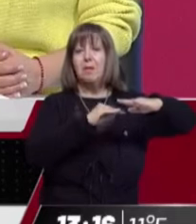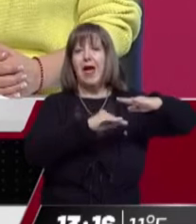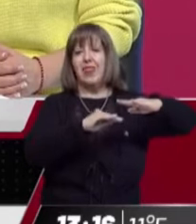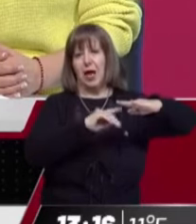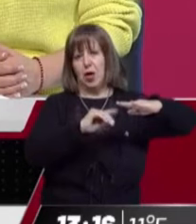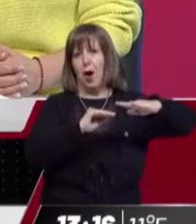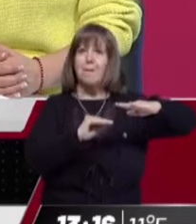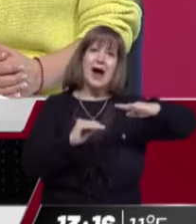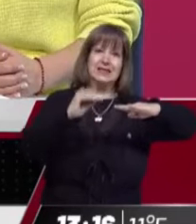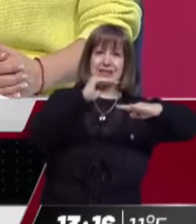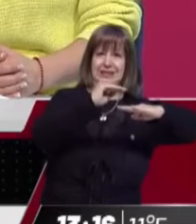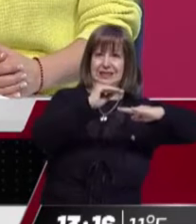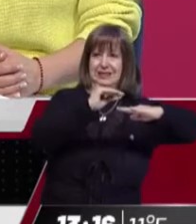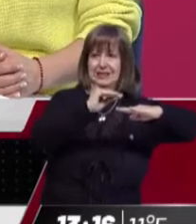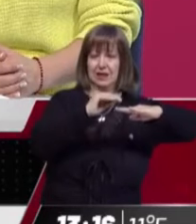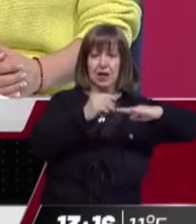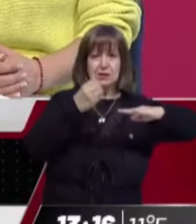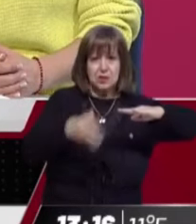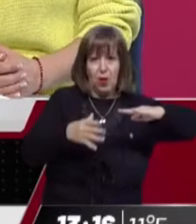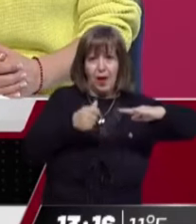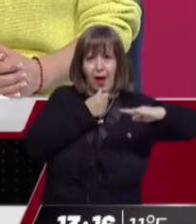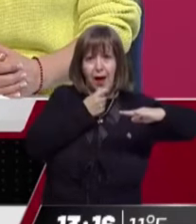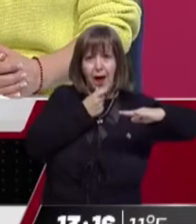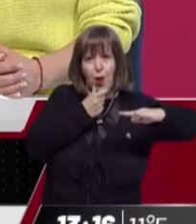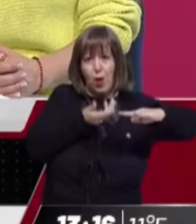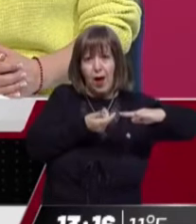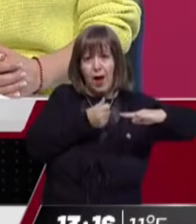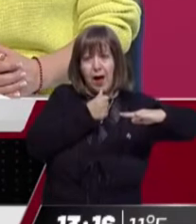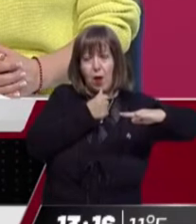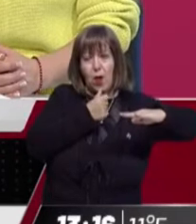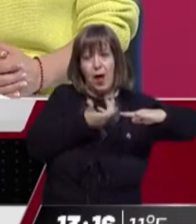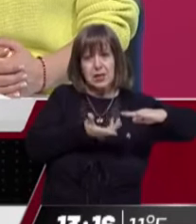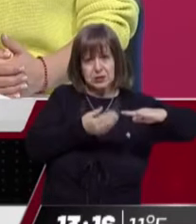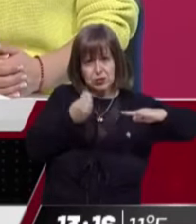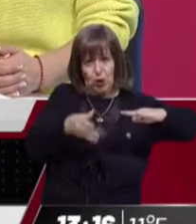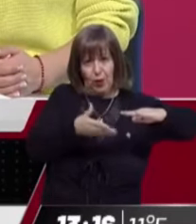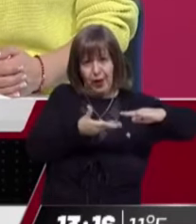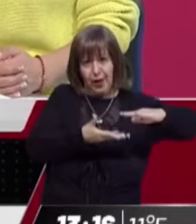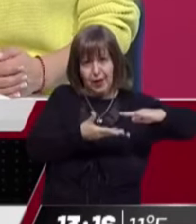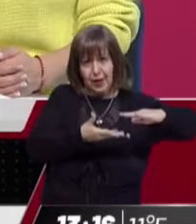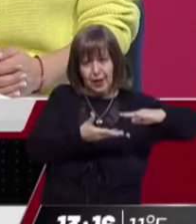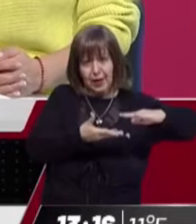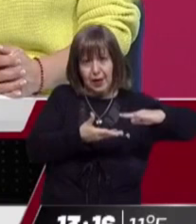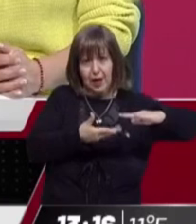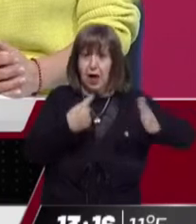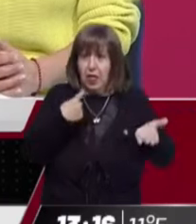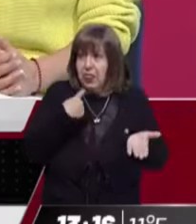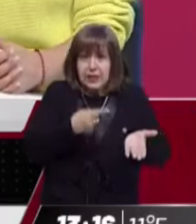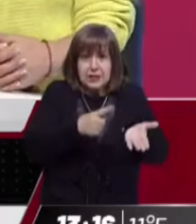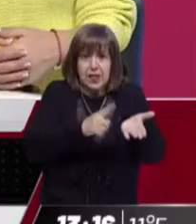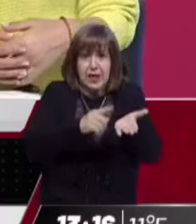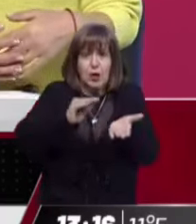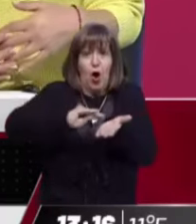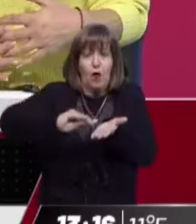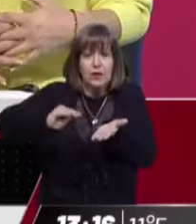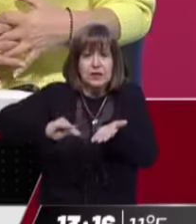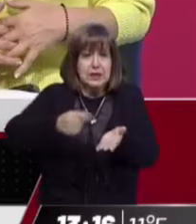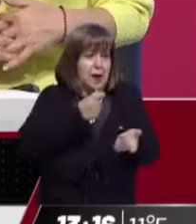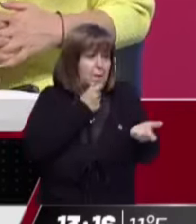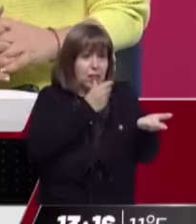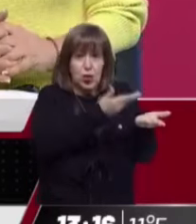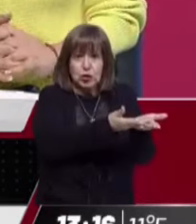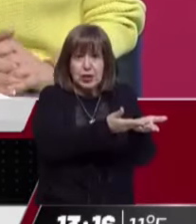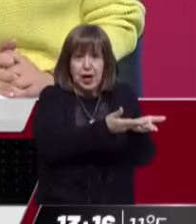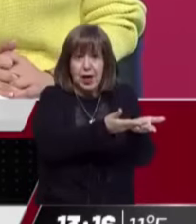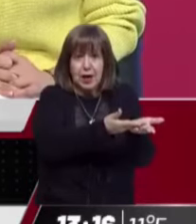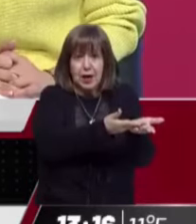media histórica en este sentido. Y de acuerdo a las proyecciones, utilizando datos de la De propia